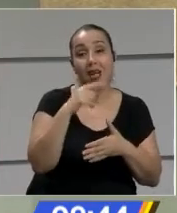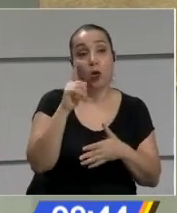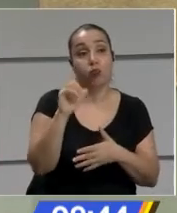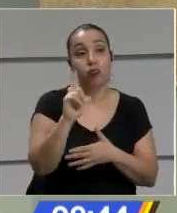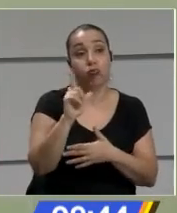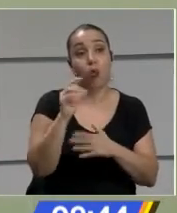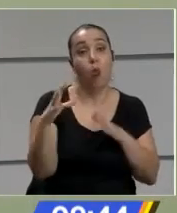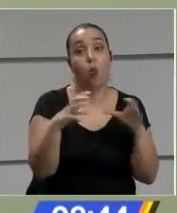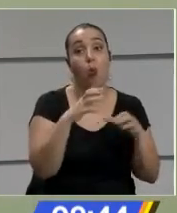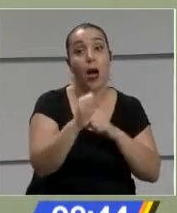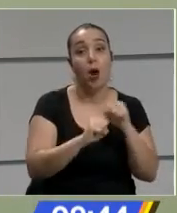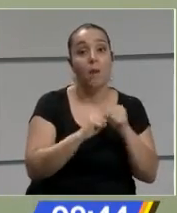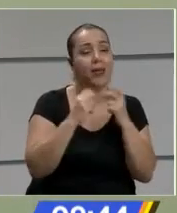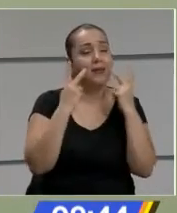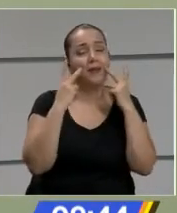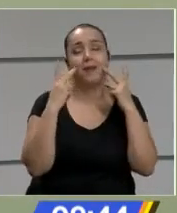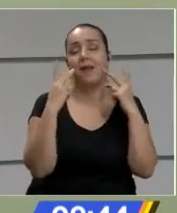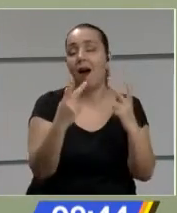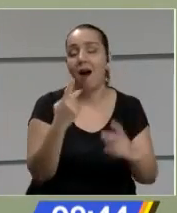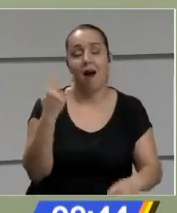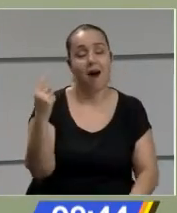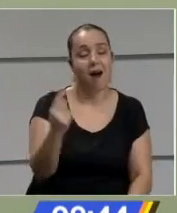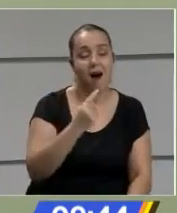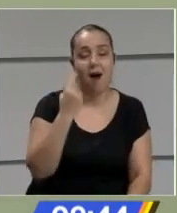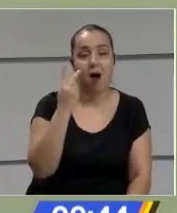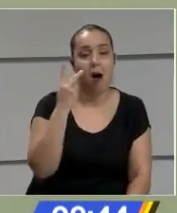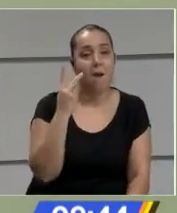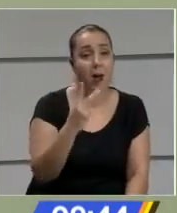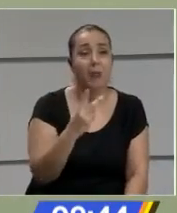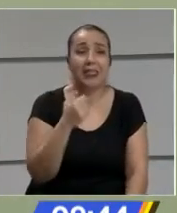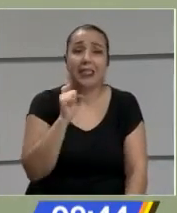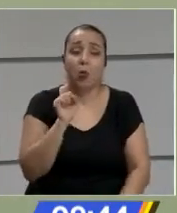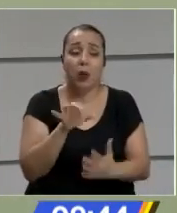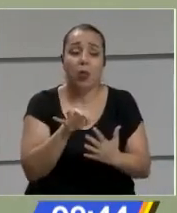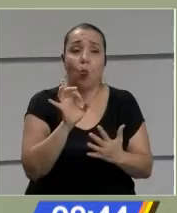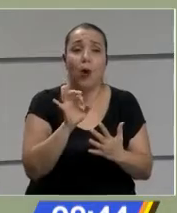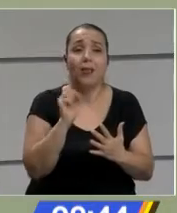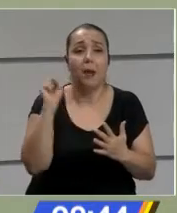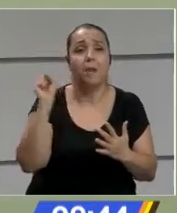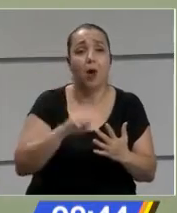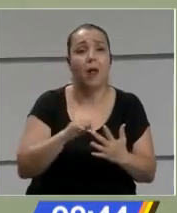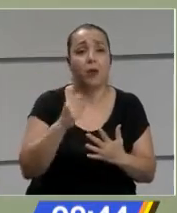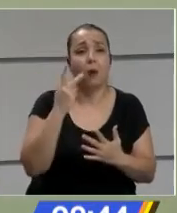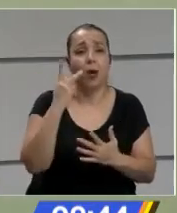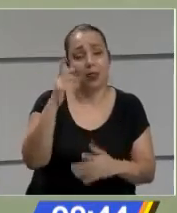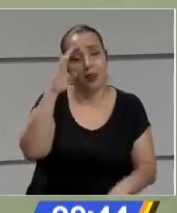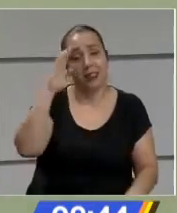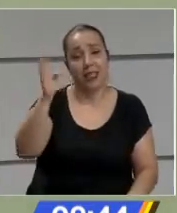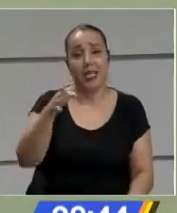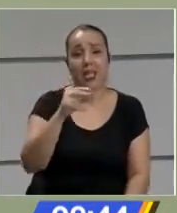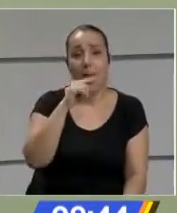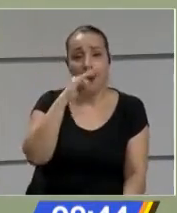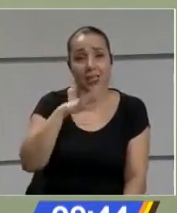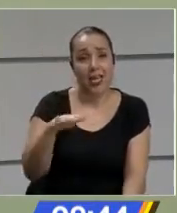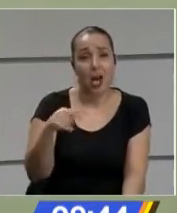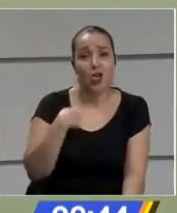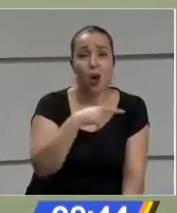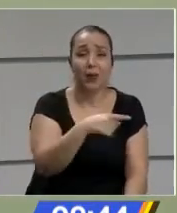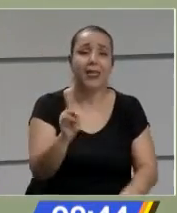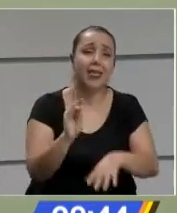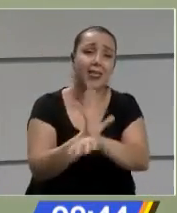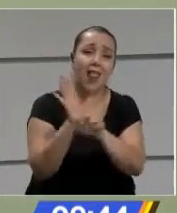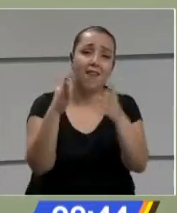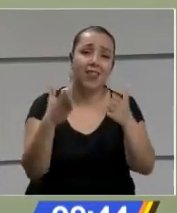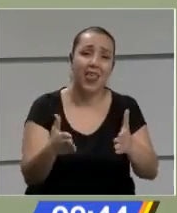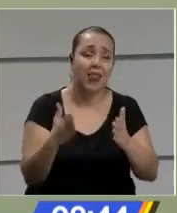y que ella siempre nos ve. Entonces, si lo encuentras, porfa, para poder mandarle el saludito a esa televidente que